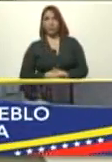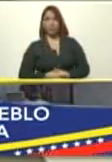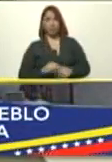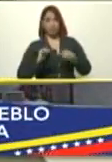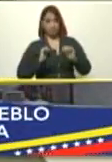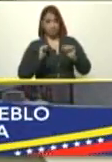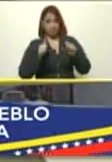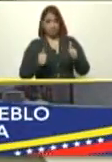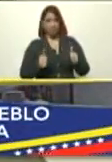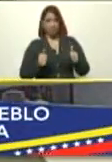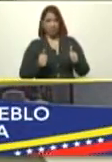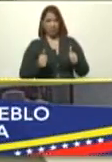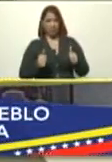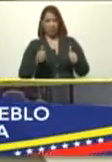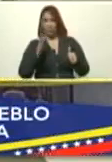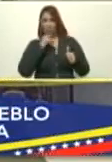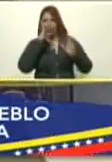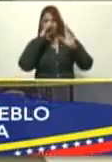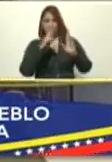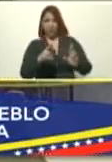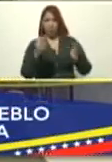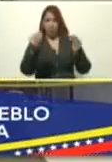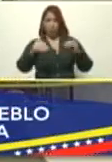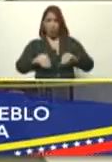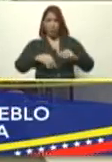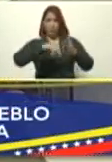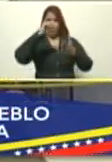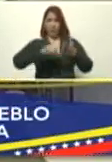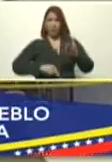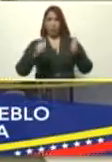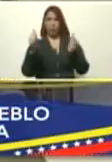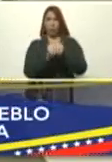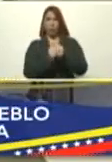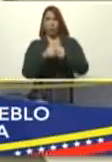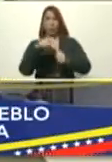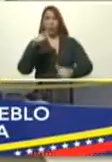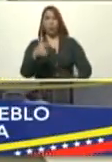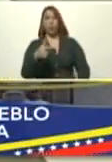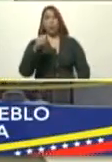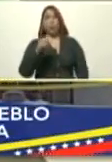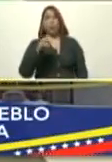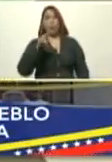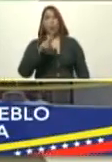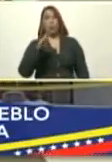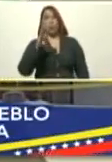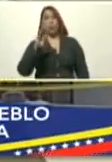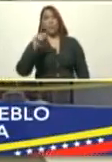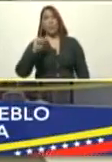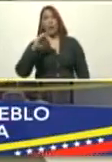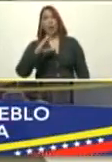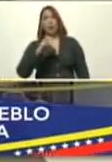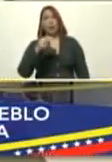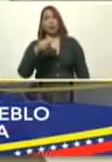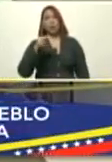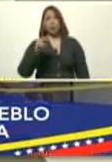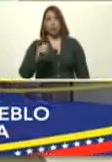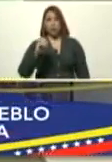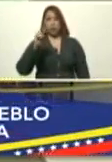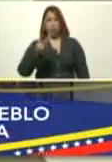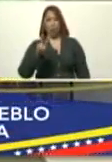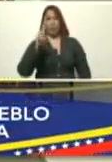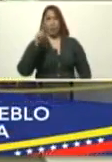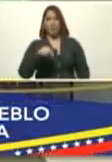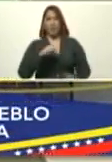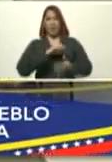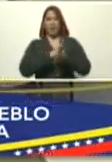comenzó a incumplir los acuerdos que había firmado con Gorbachev y con la extinta Unión Soviética